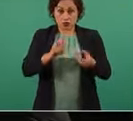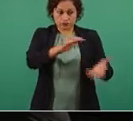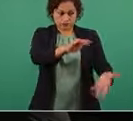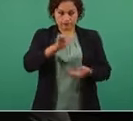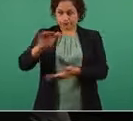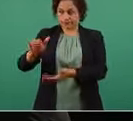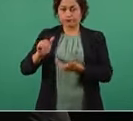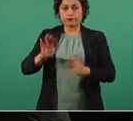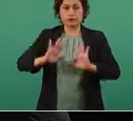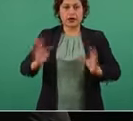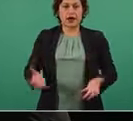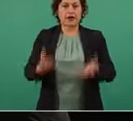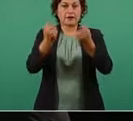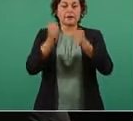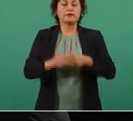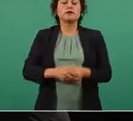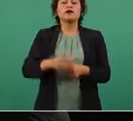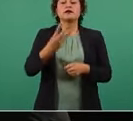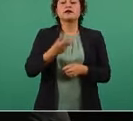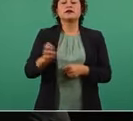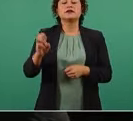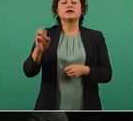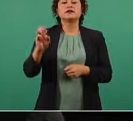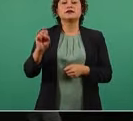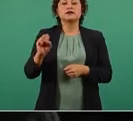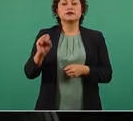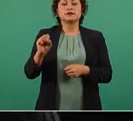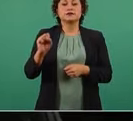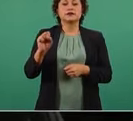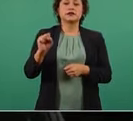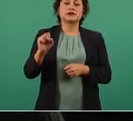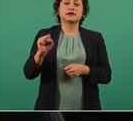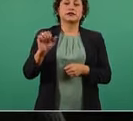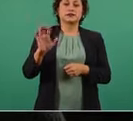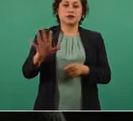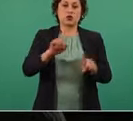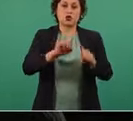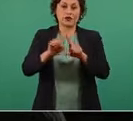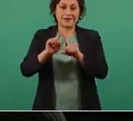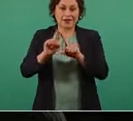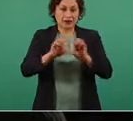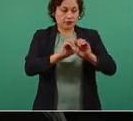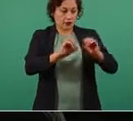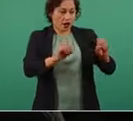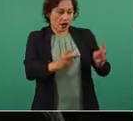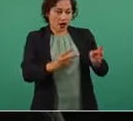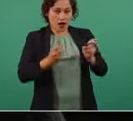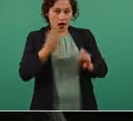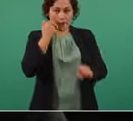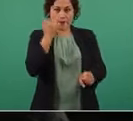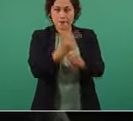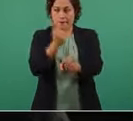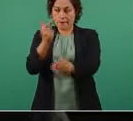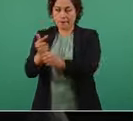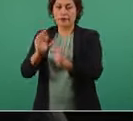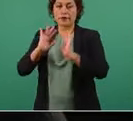periodo, 635 tomas clandestinas identificadas y